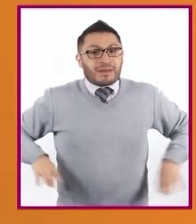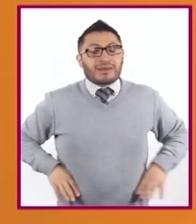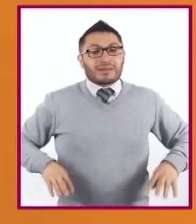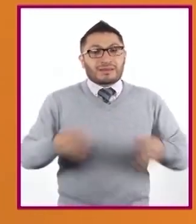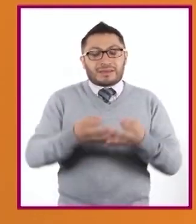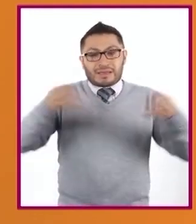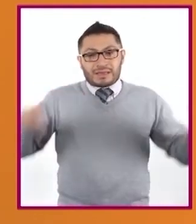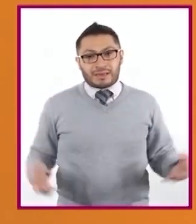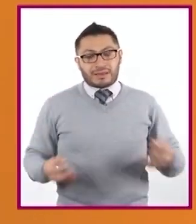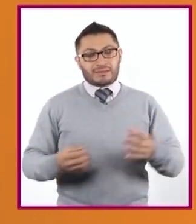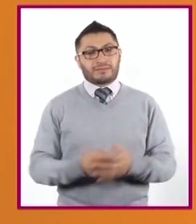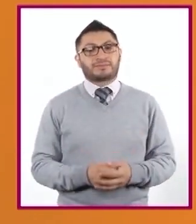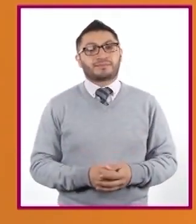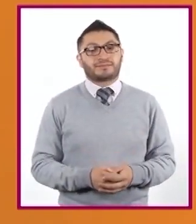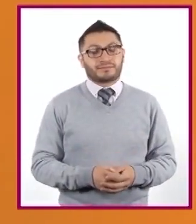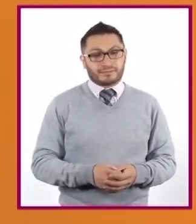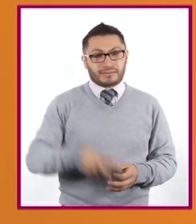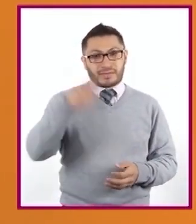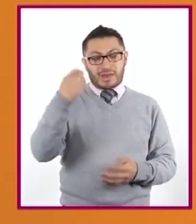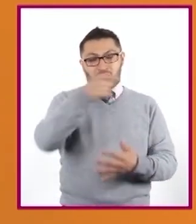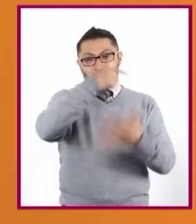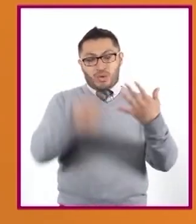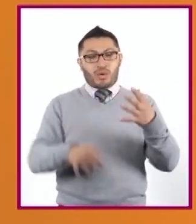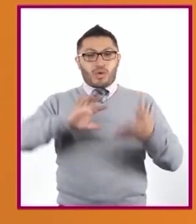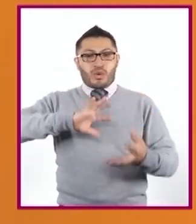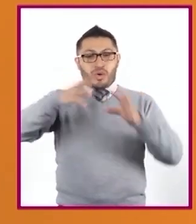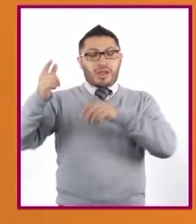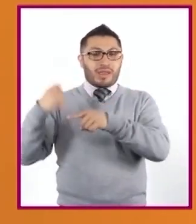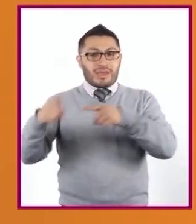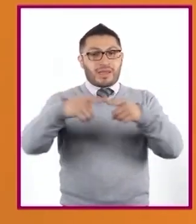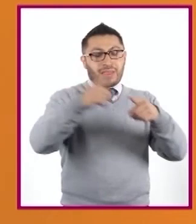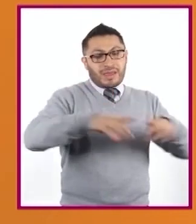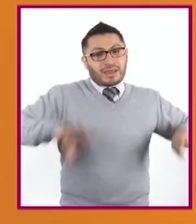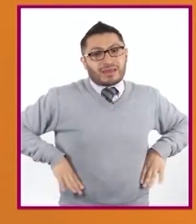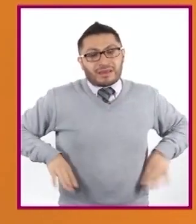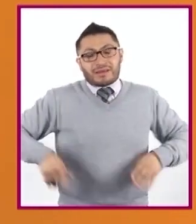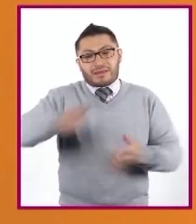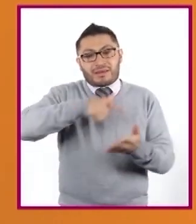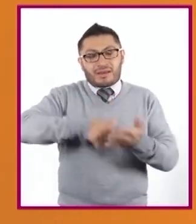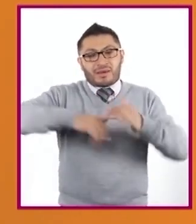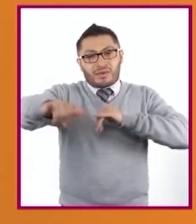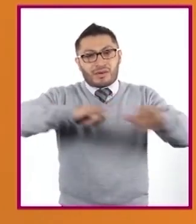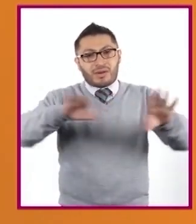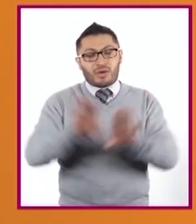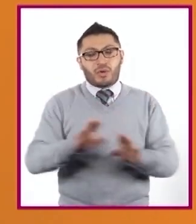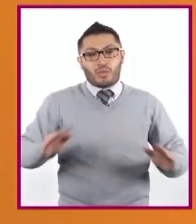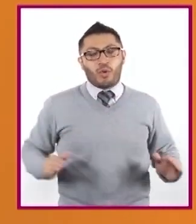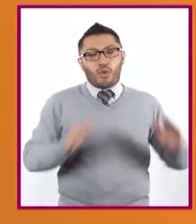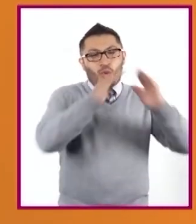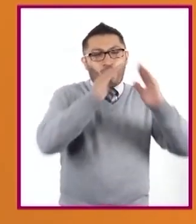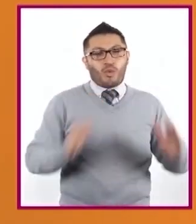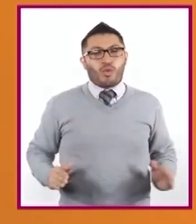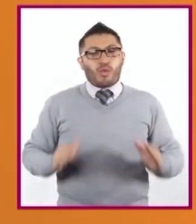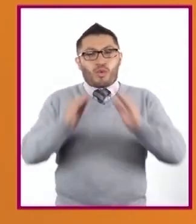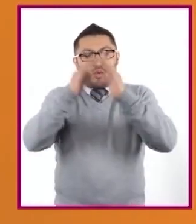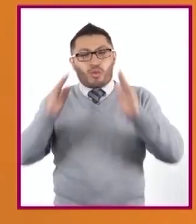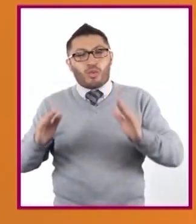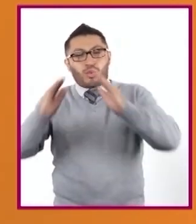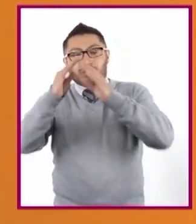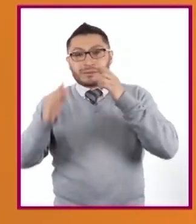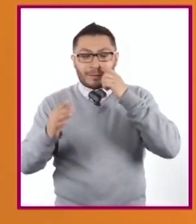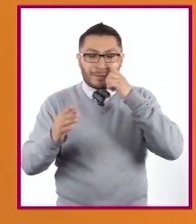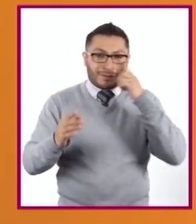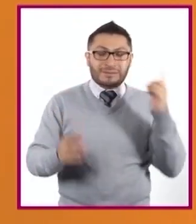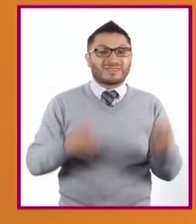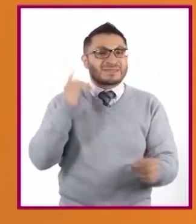territorio novohispano, que por la variedad de climas y características geográficas, como el relieve montañoso, encontraron en la fusión